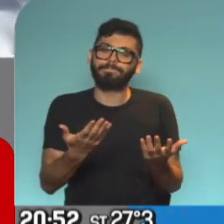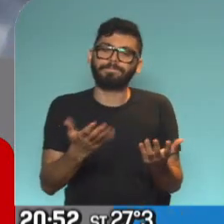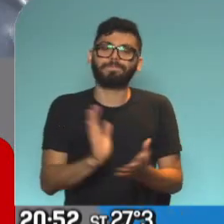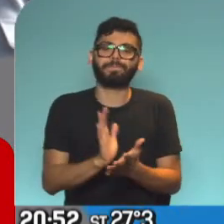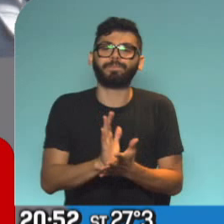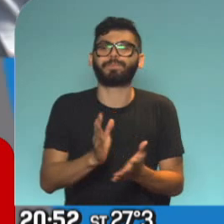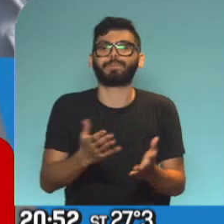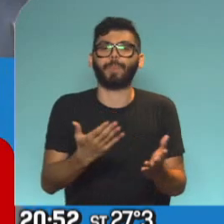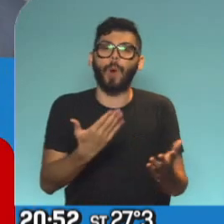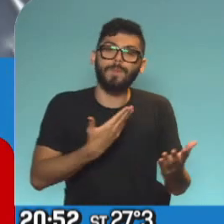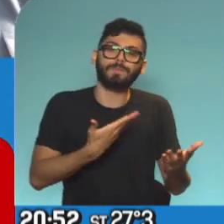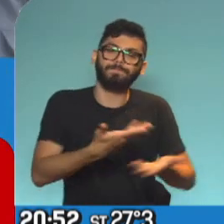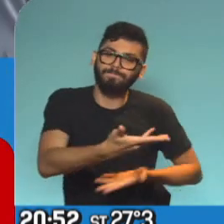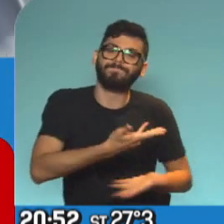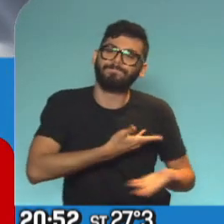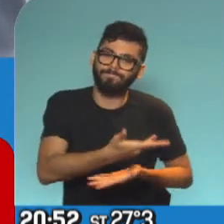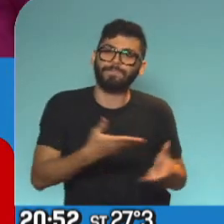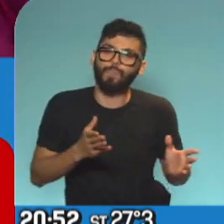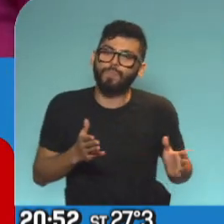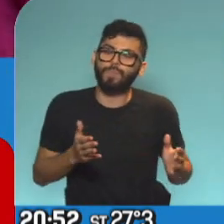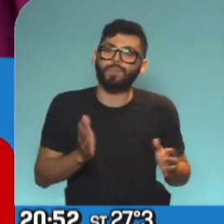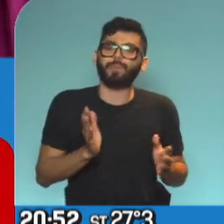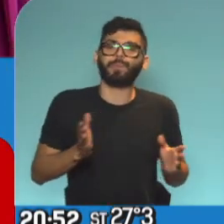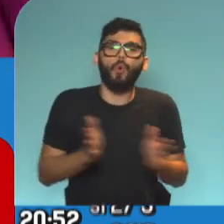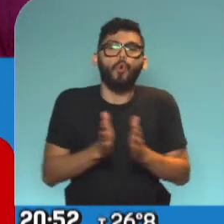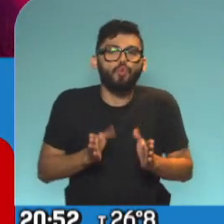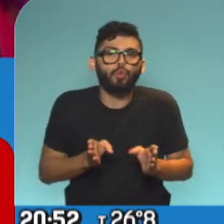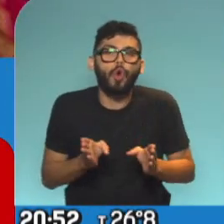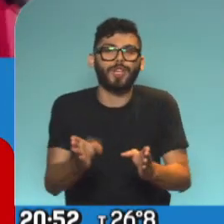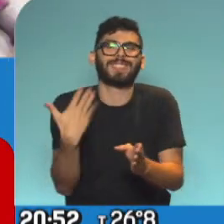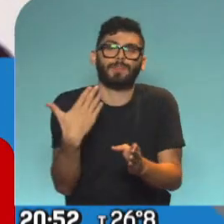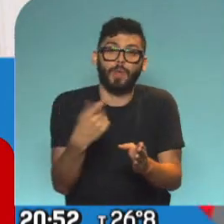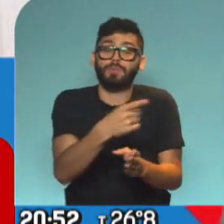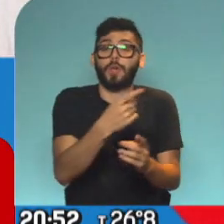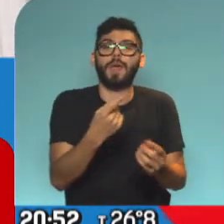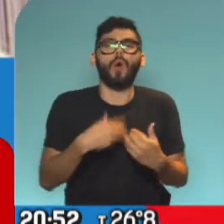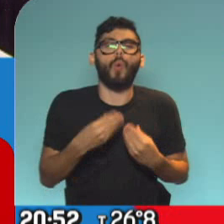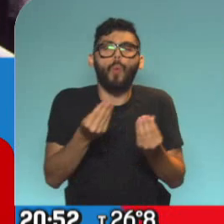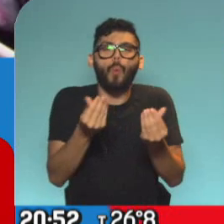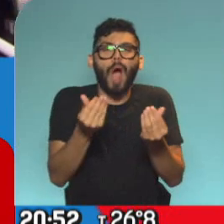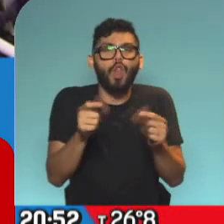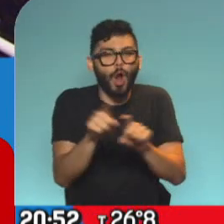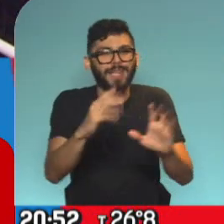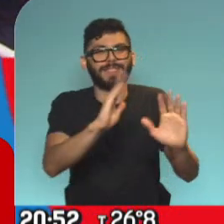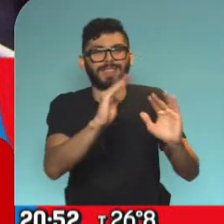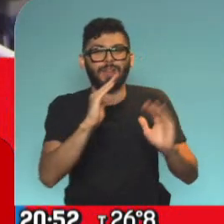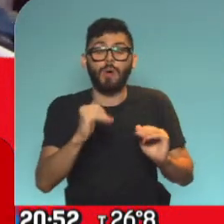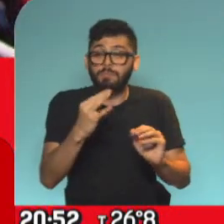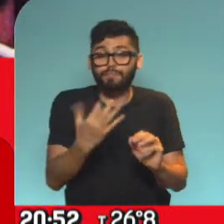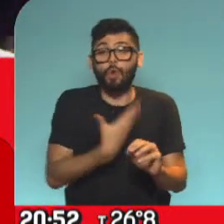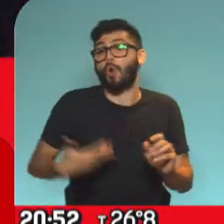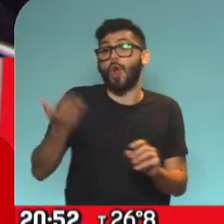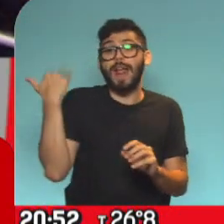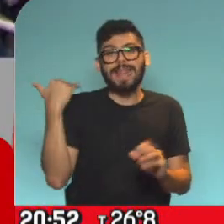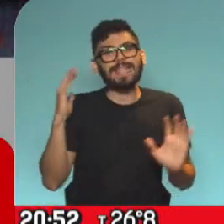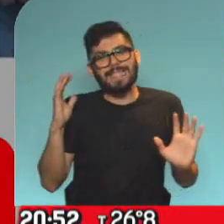para recorrer con una administración que cambia, que incorpora estos valores que la que tenía antes el gobierno de Estados